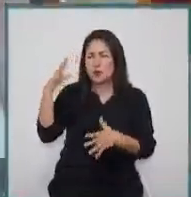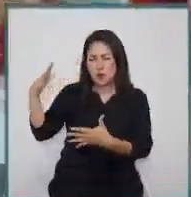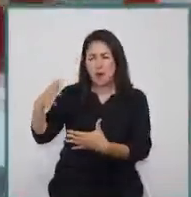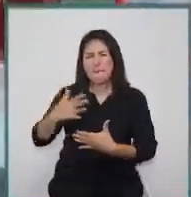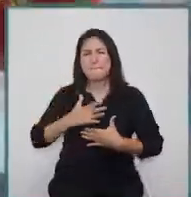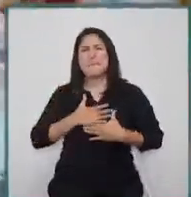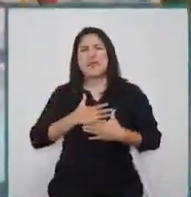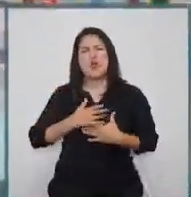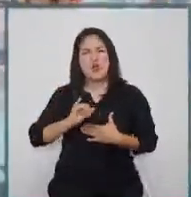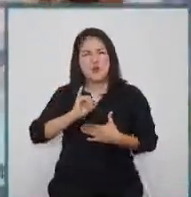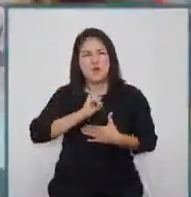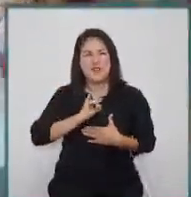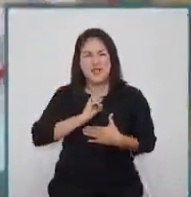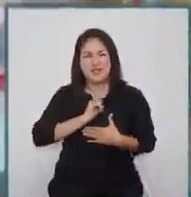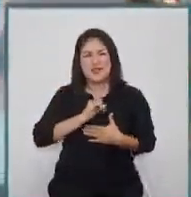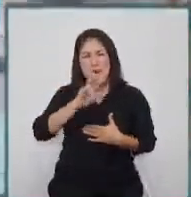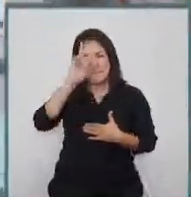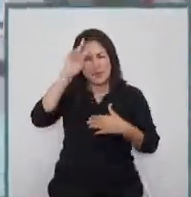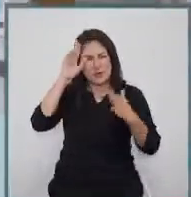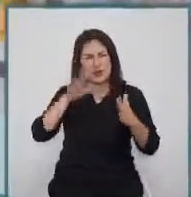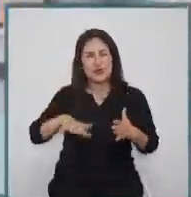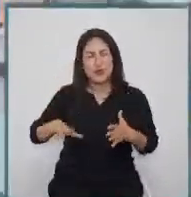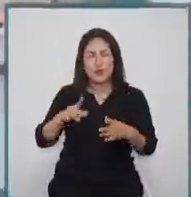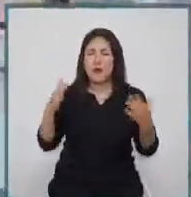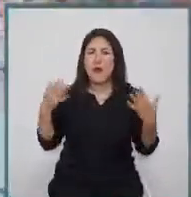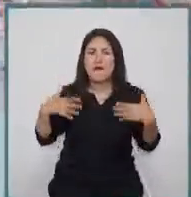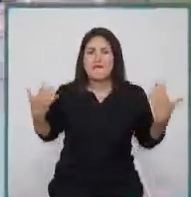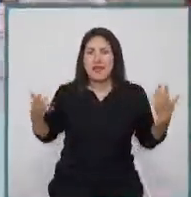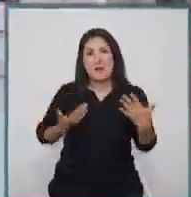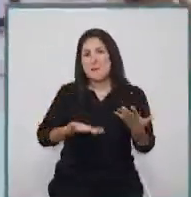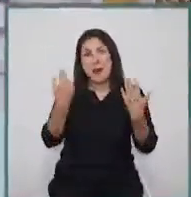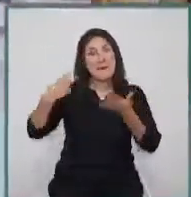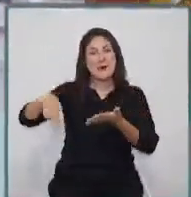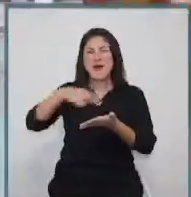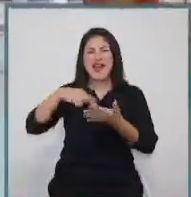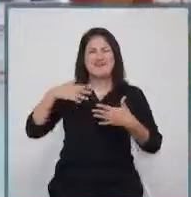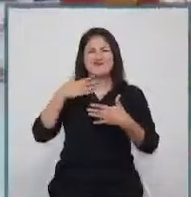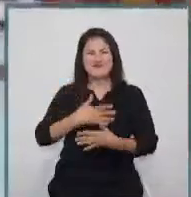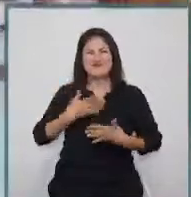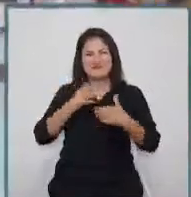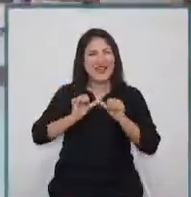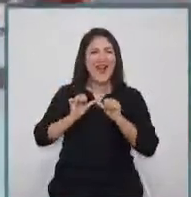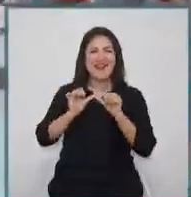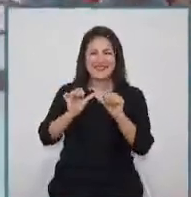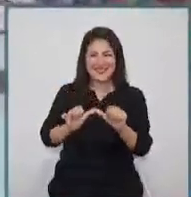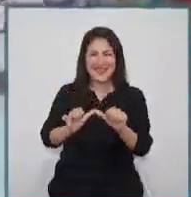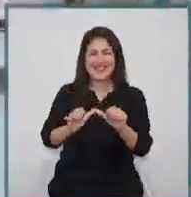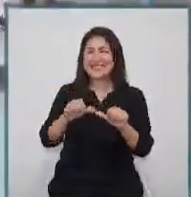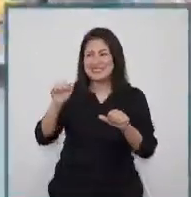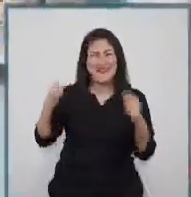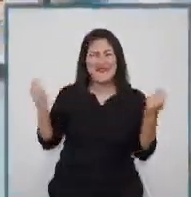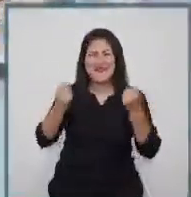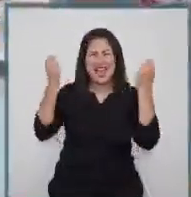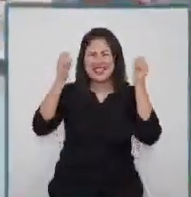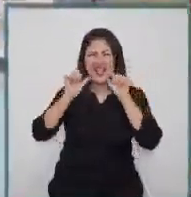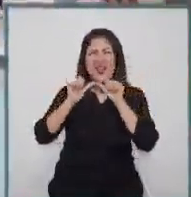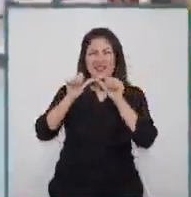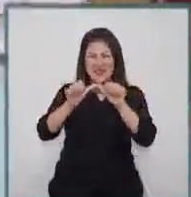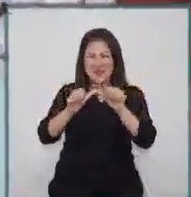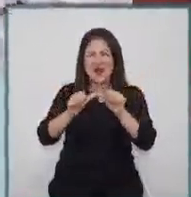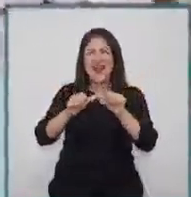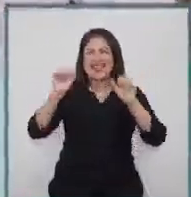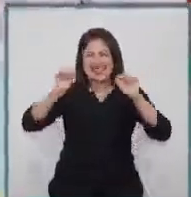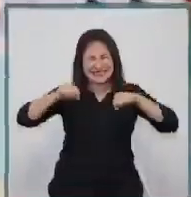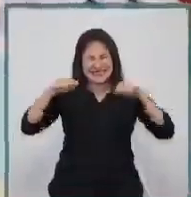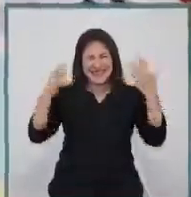ahora es nuestro y es parte de todos los peruanos. Así que felices y a seguir bailando y disfrutando, pues chicos. La fiesta continúa en